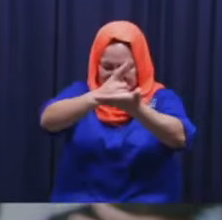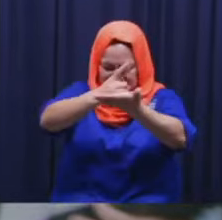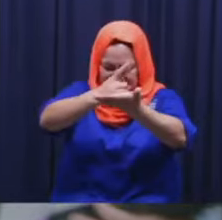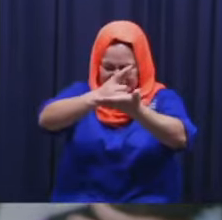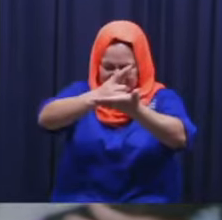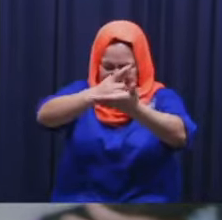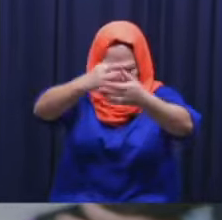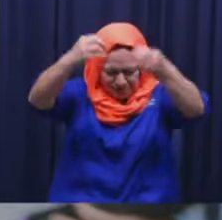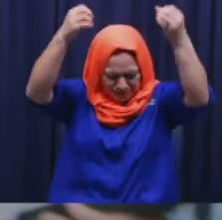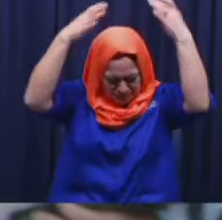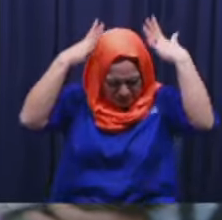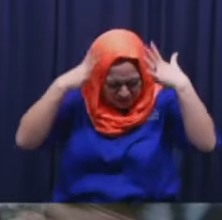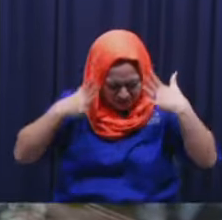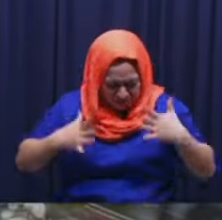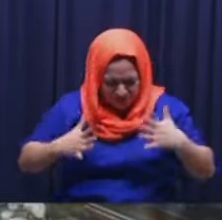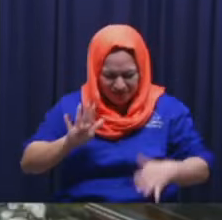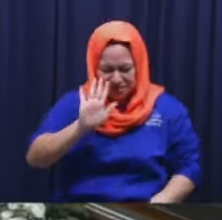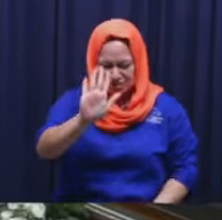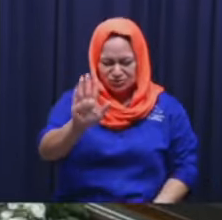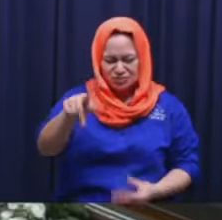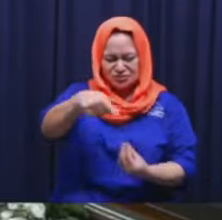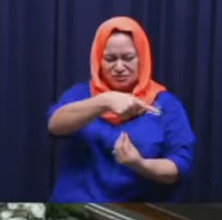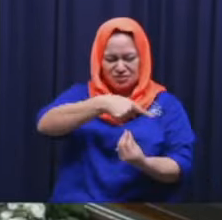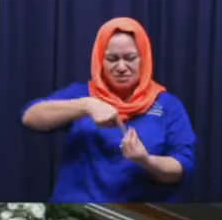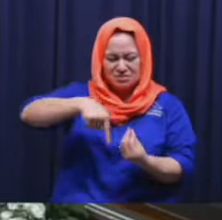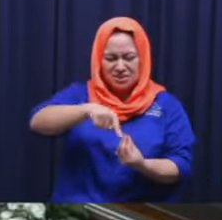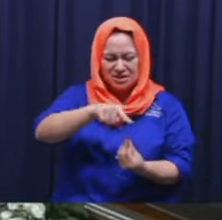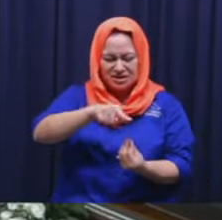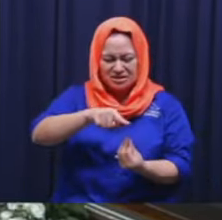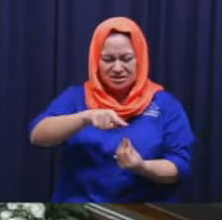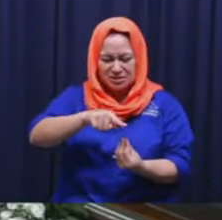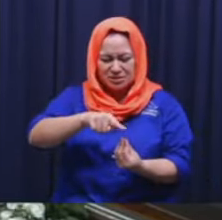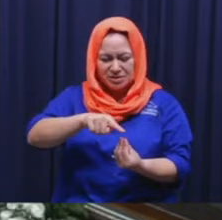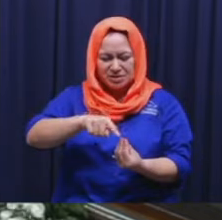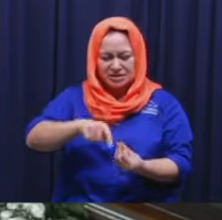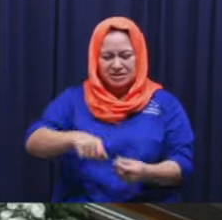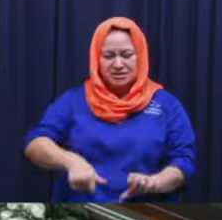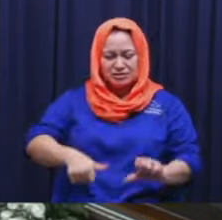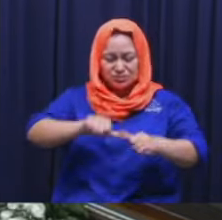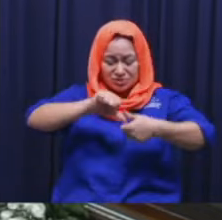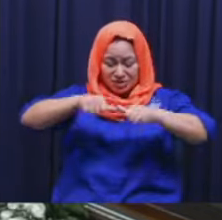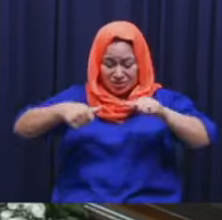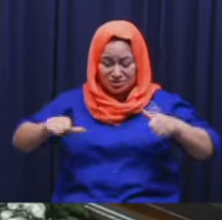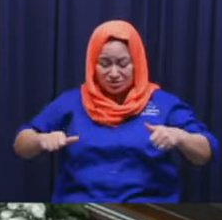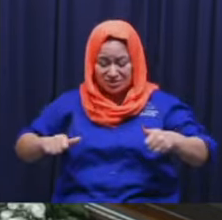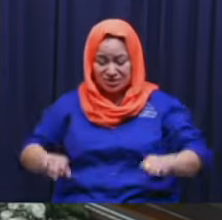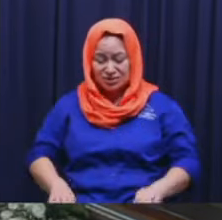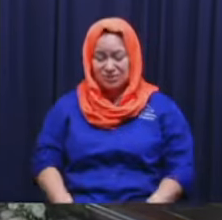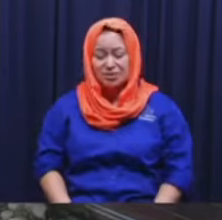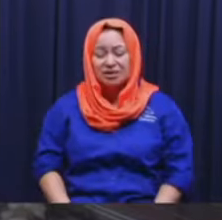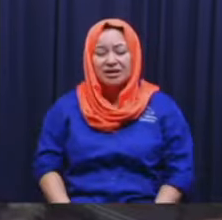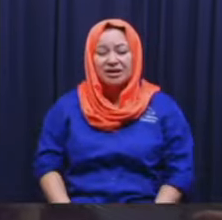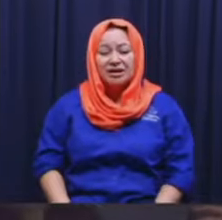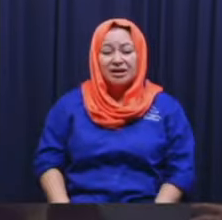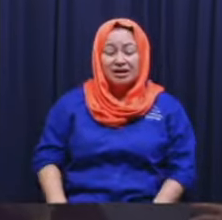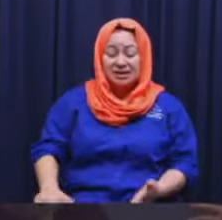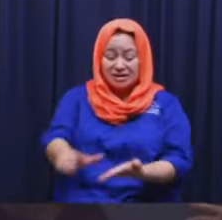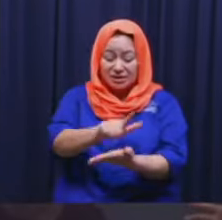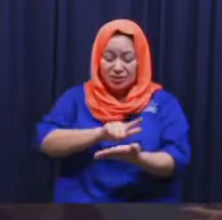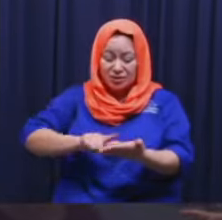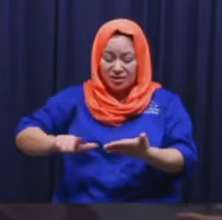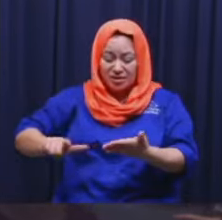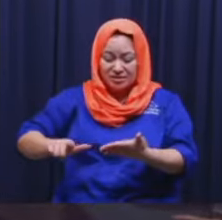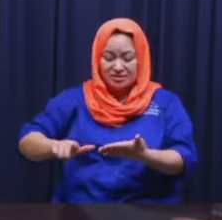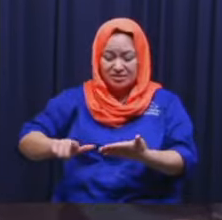familias, sobre sus hijos, sobre sus empresas, sobre sus trabajos, en el lugar en donde se mueven. En el